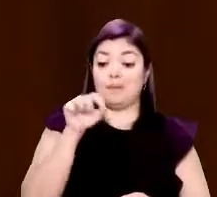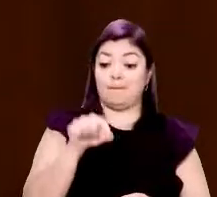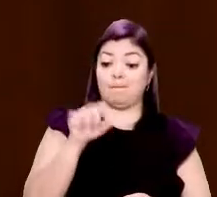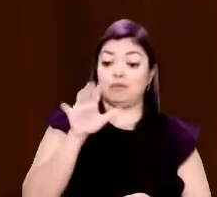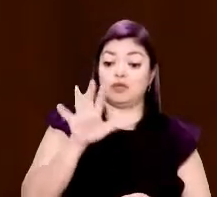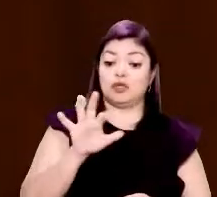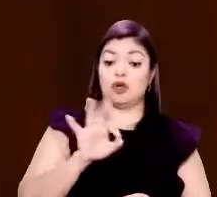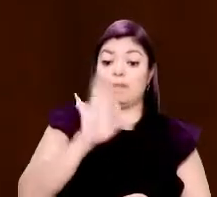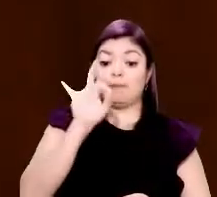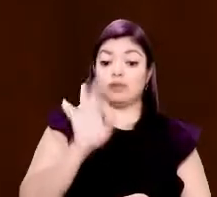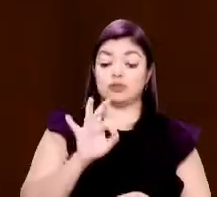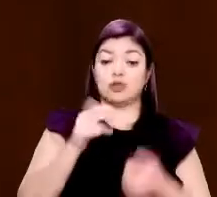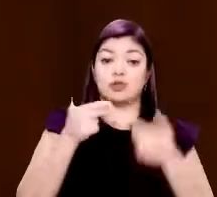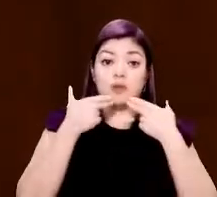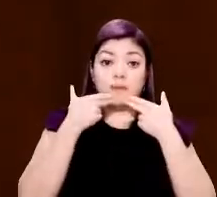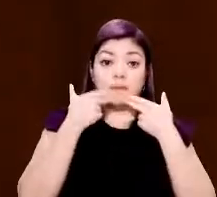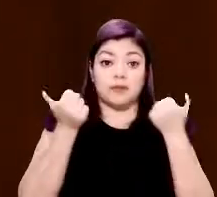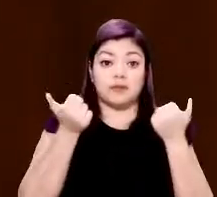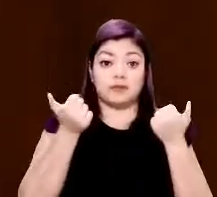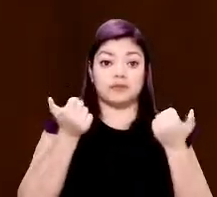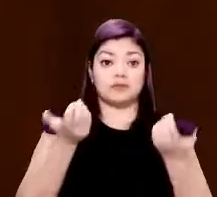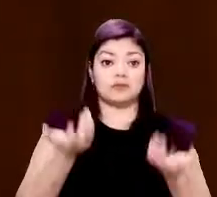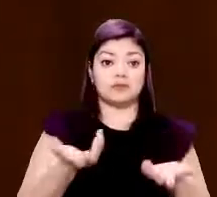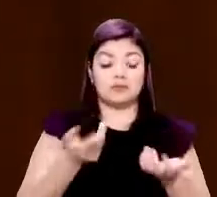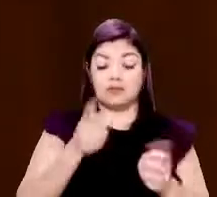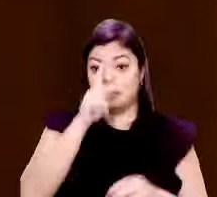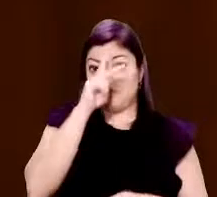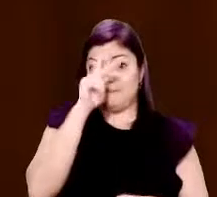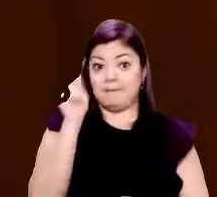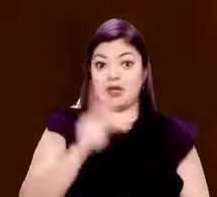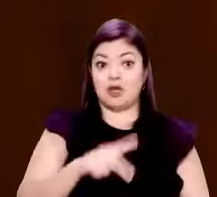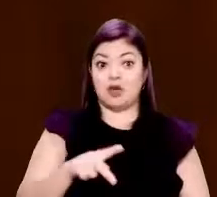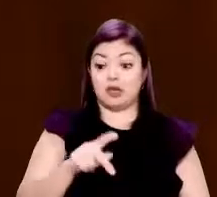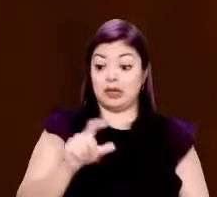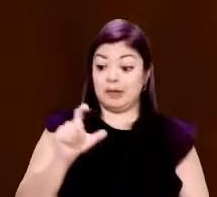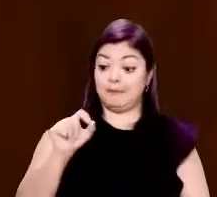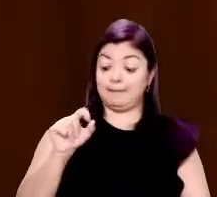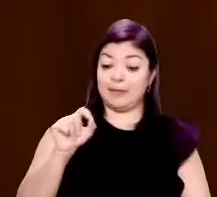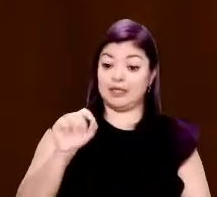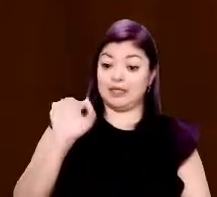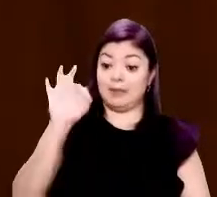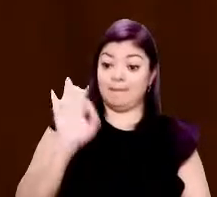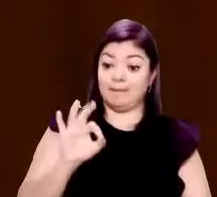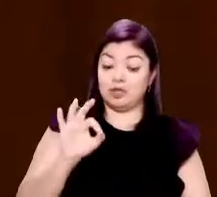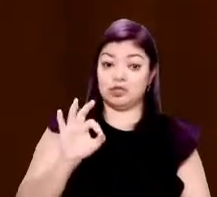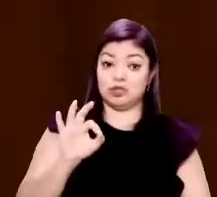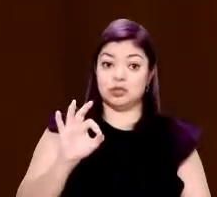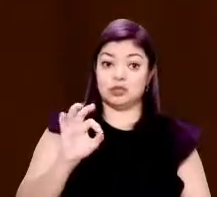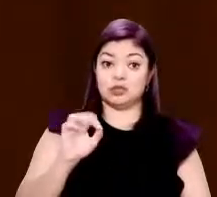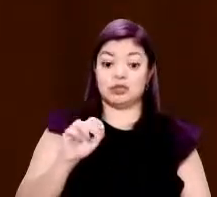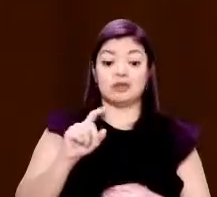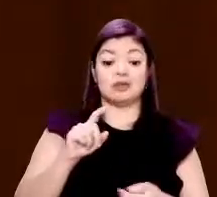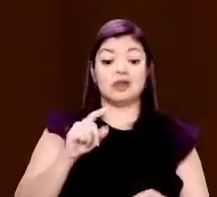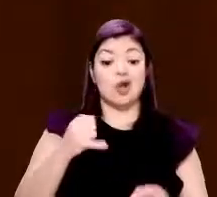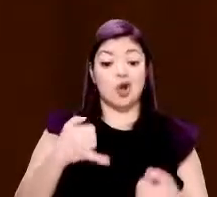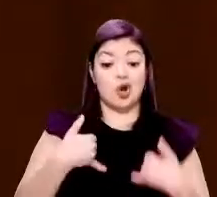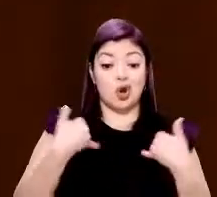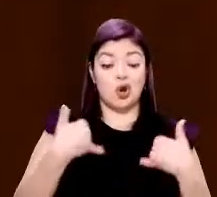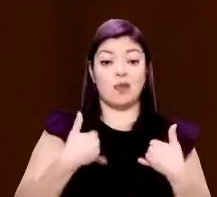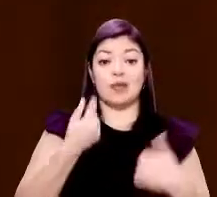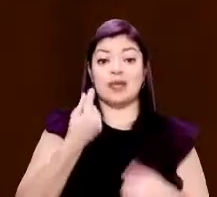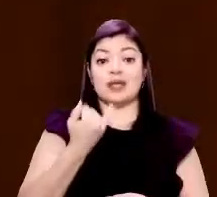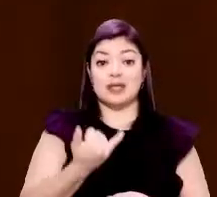11.5% fueron suicidios y lo peor, que el 20% fue de jóvenes y niños.